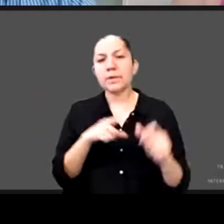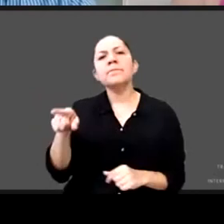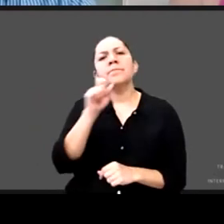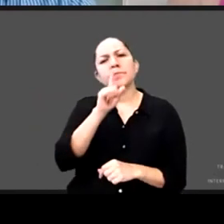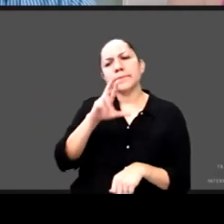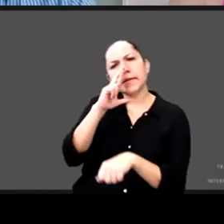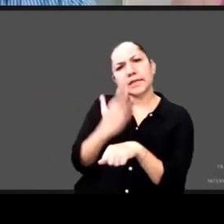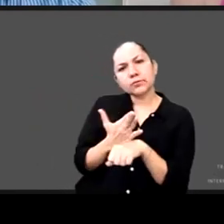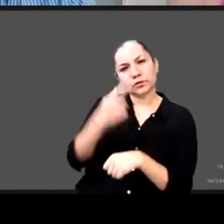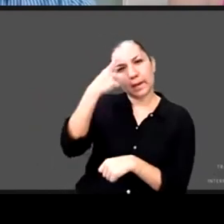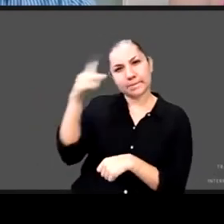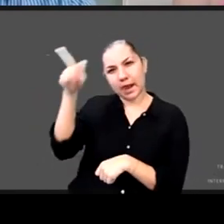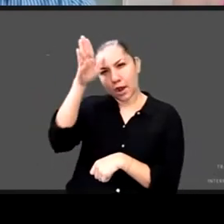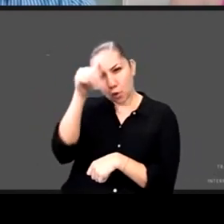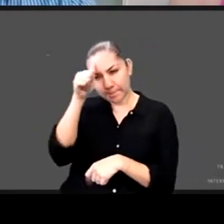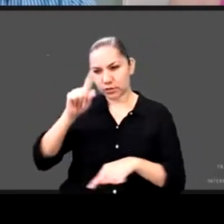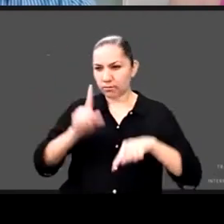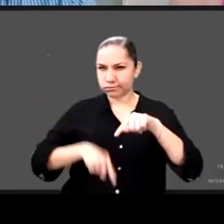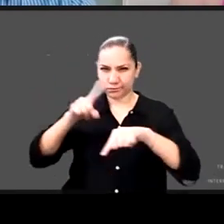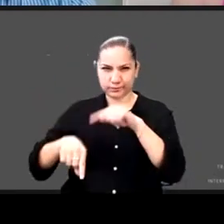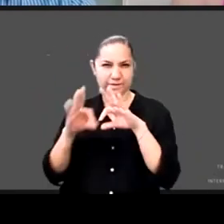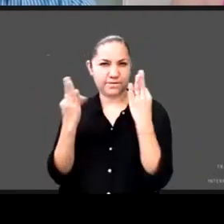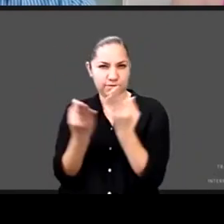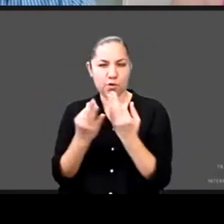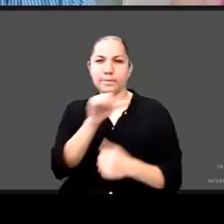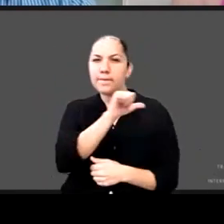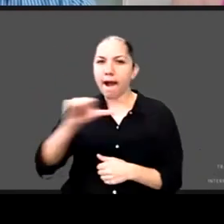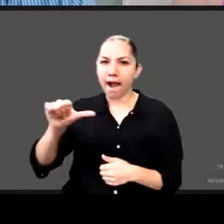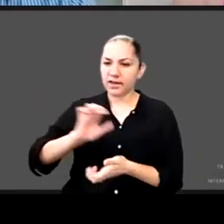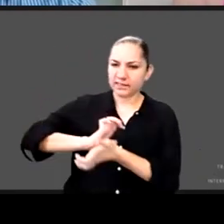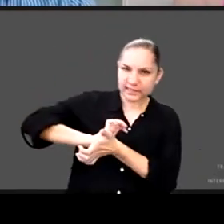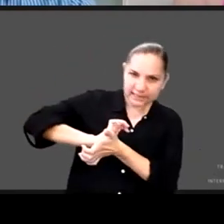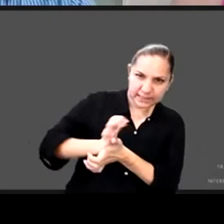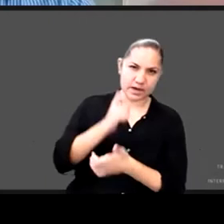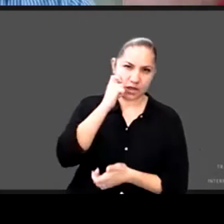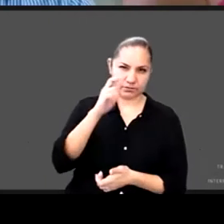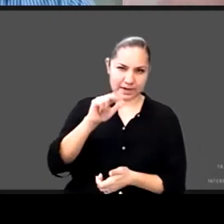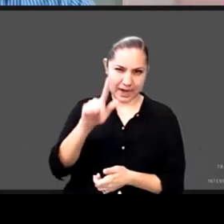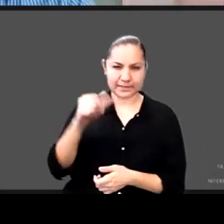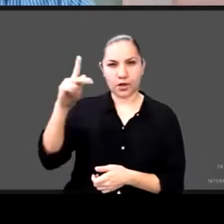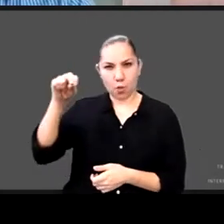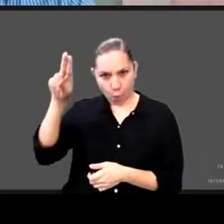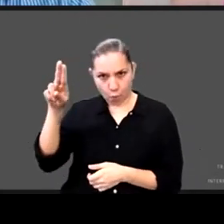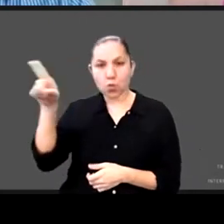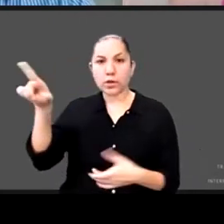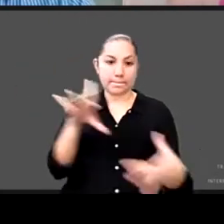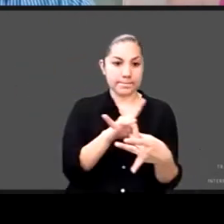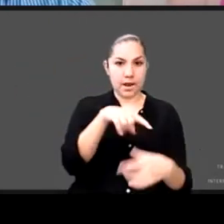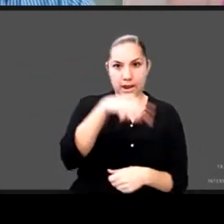de la Convención para la Eliminación de Todas las Formas de Discriminación Racial de Naciones Unidas y su implementación en